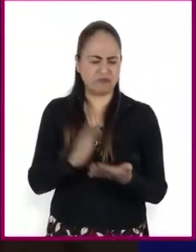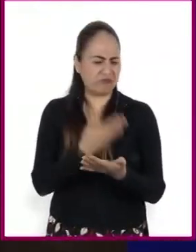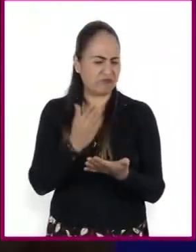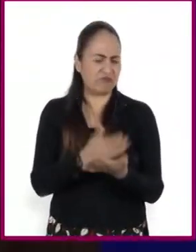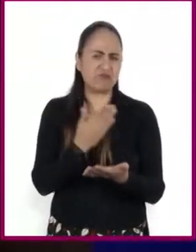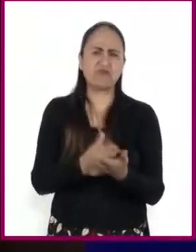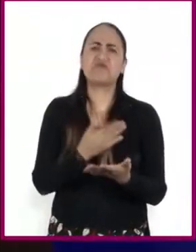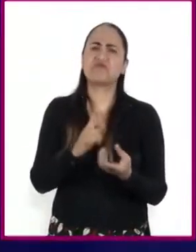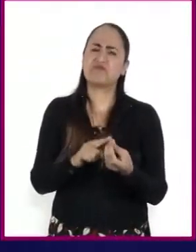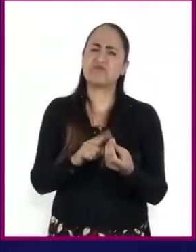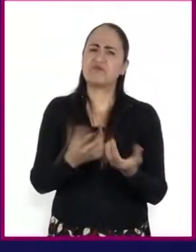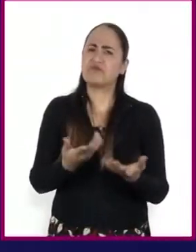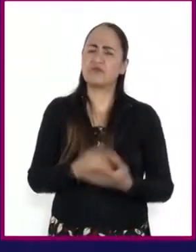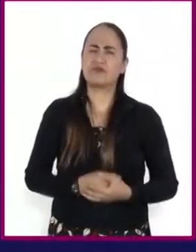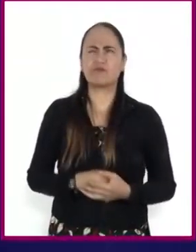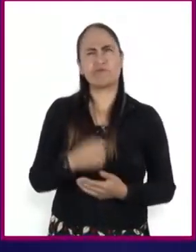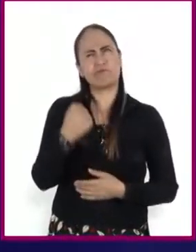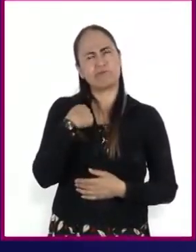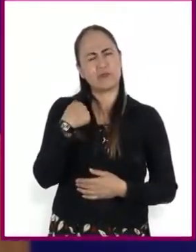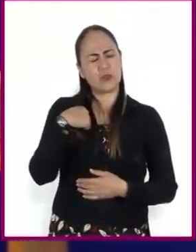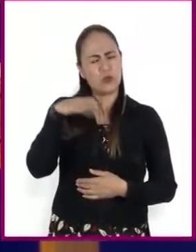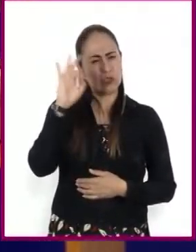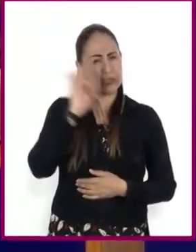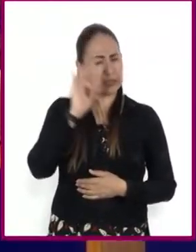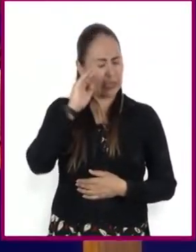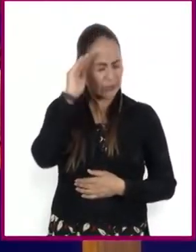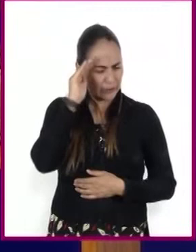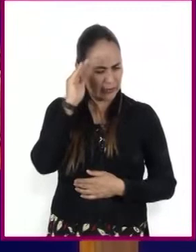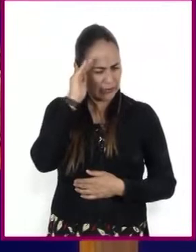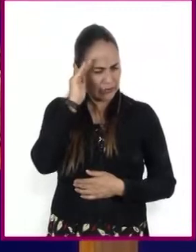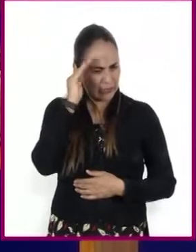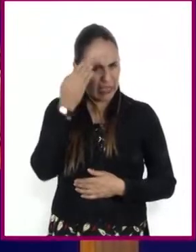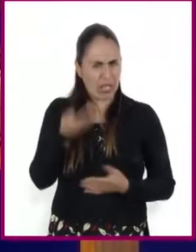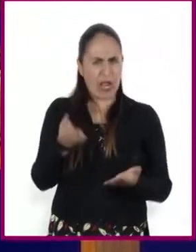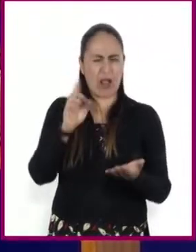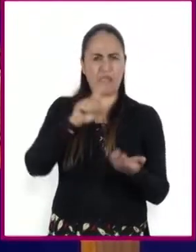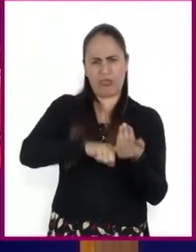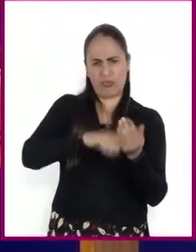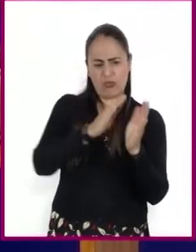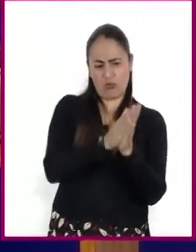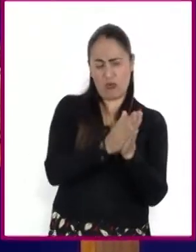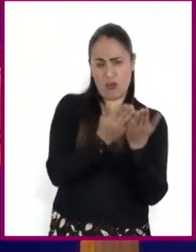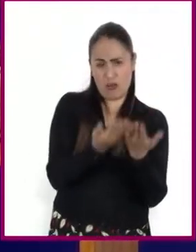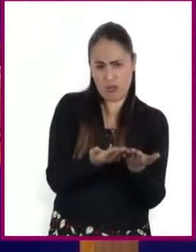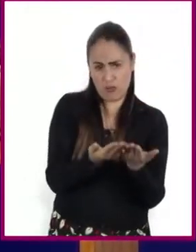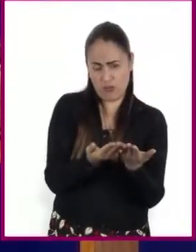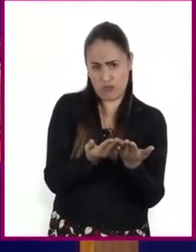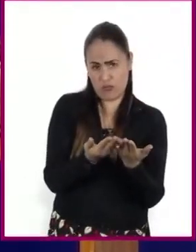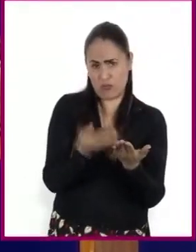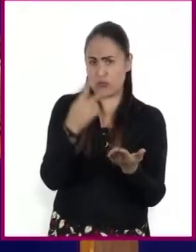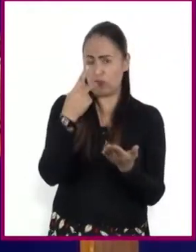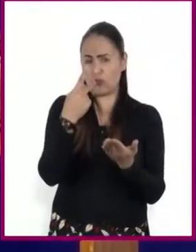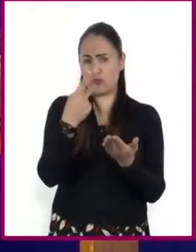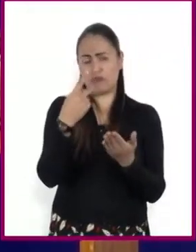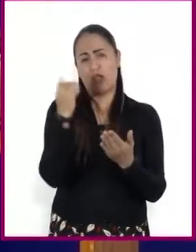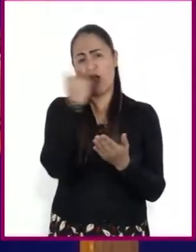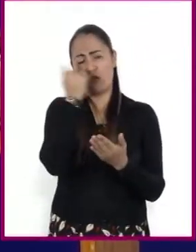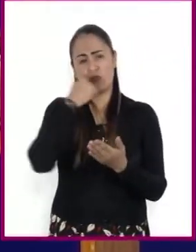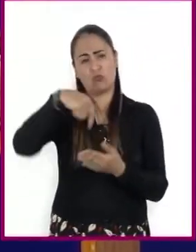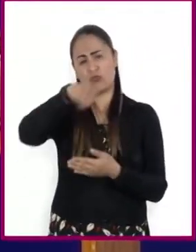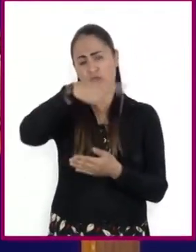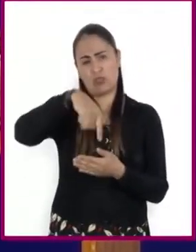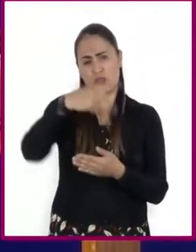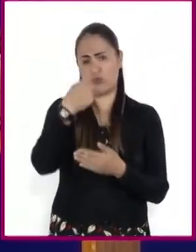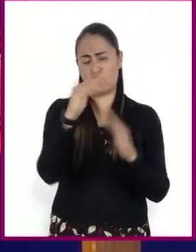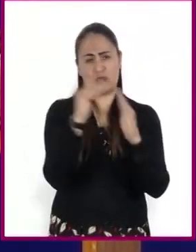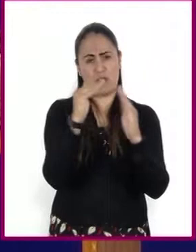Bueno, se me ocurre que los podemos encontrar en los libros de texto como los que tienen los alumnos en su casa. Recuerden